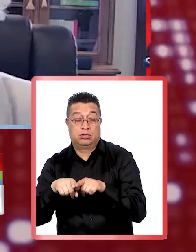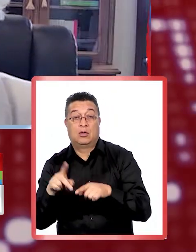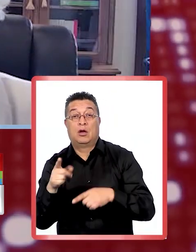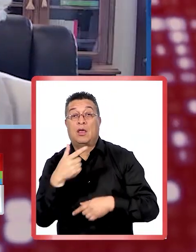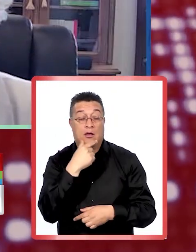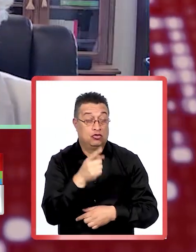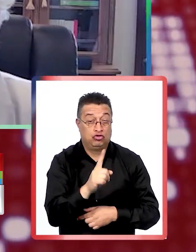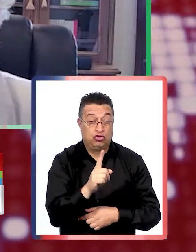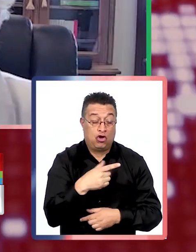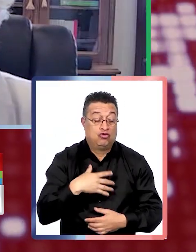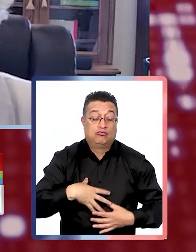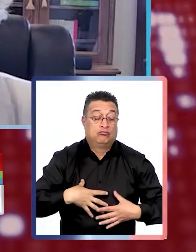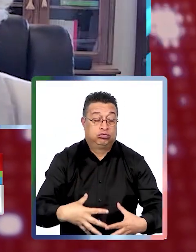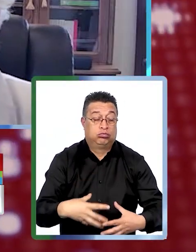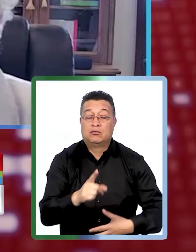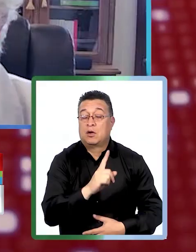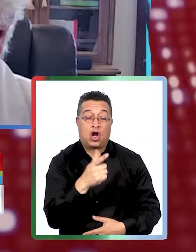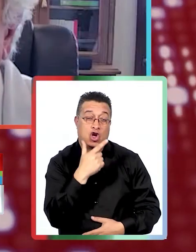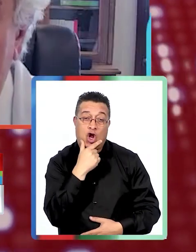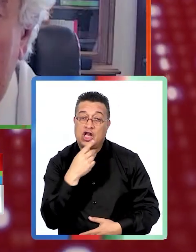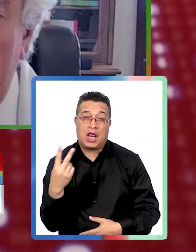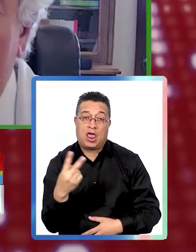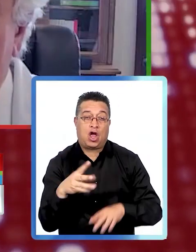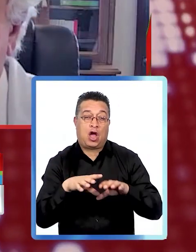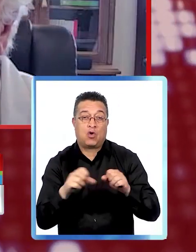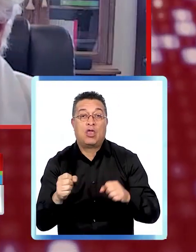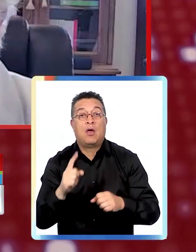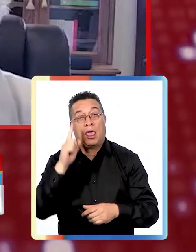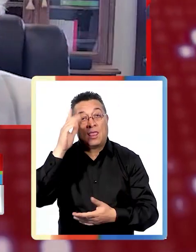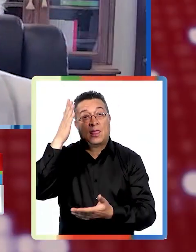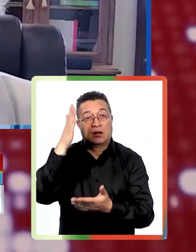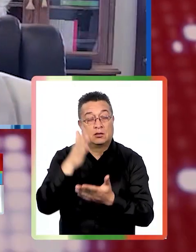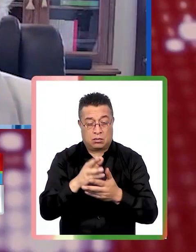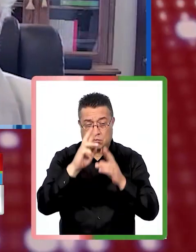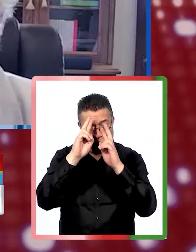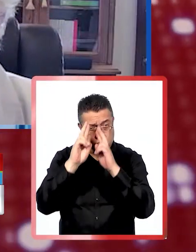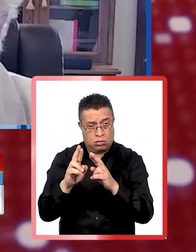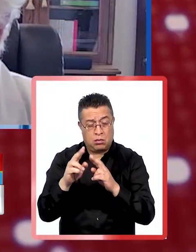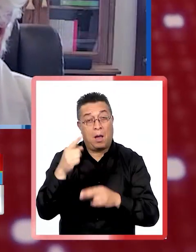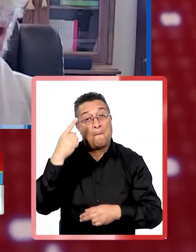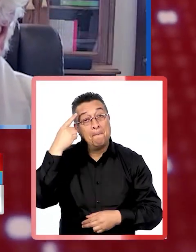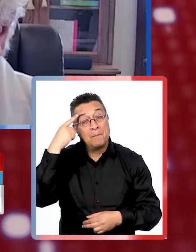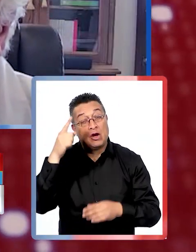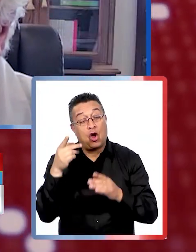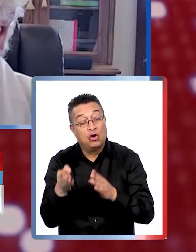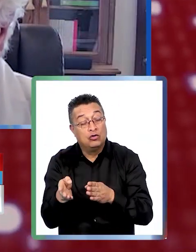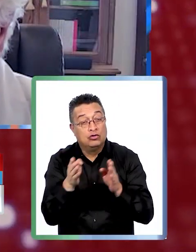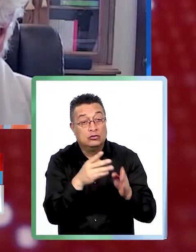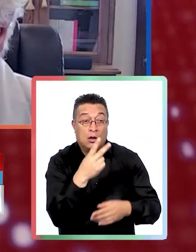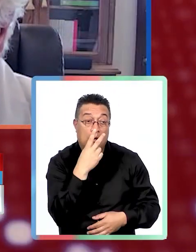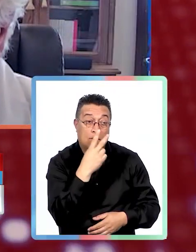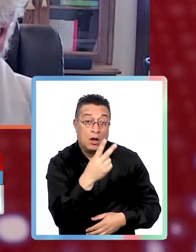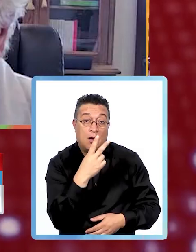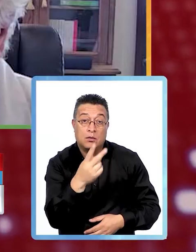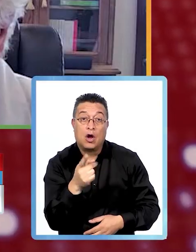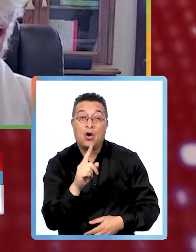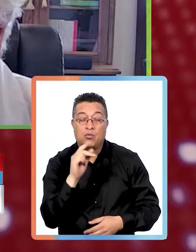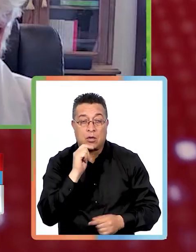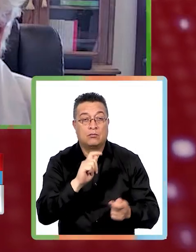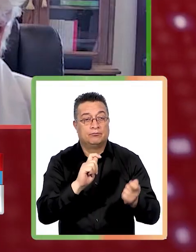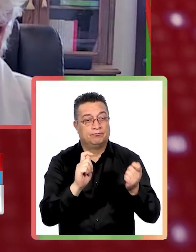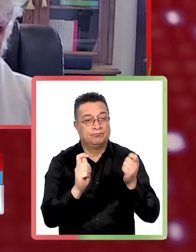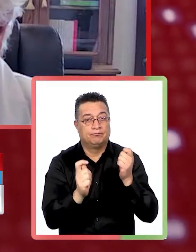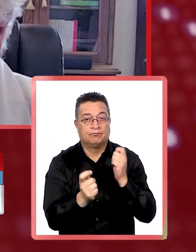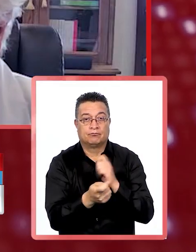pareja decide no traer hijos al mundo por las razones que sea, tiene que ser una decisión respetable, pero por otro lado, si estamos viendo que nos